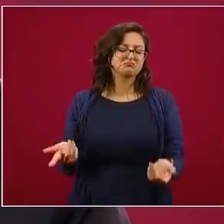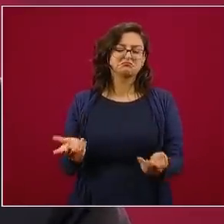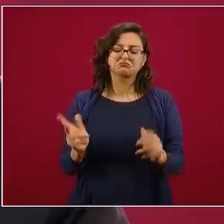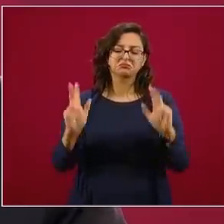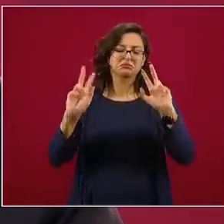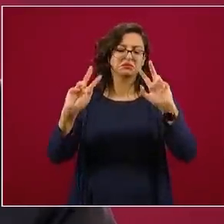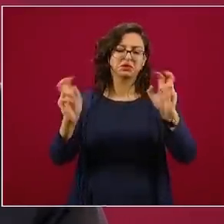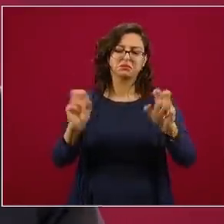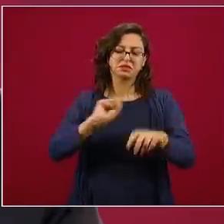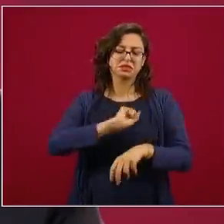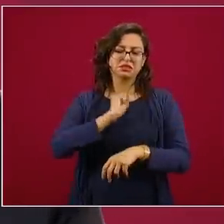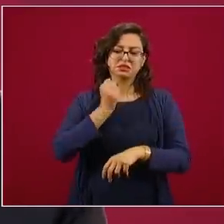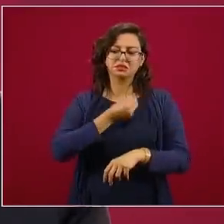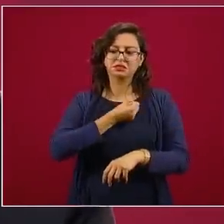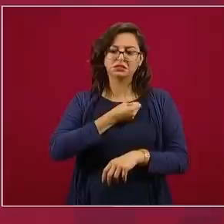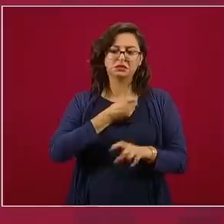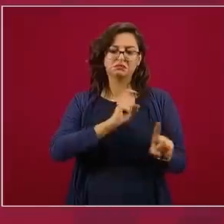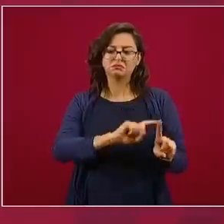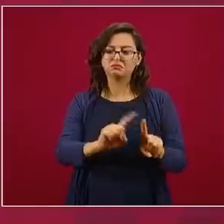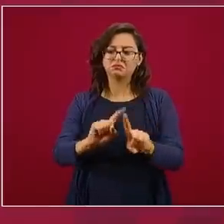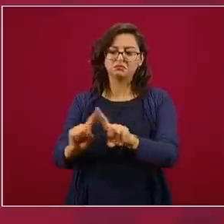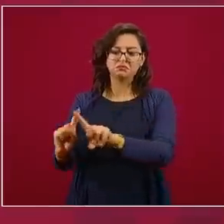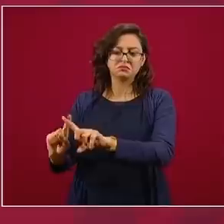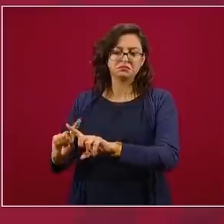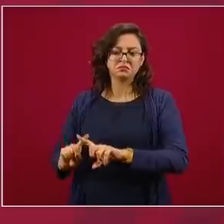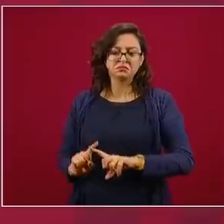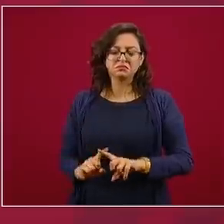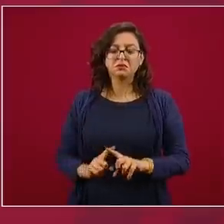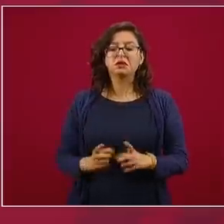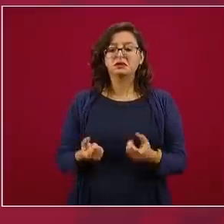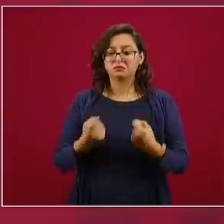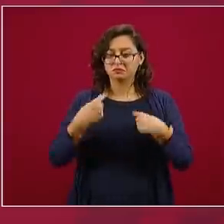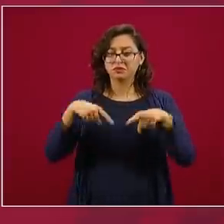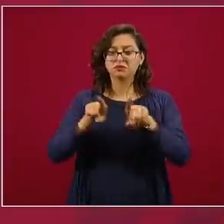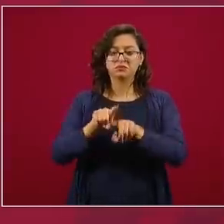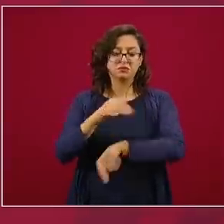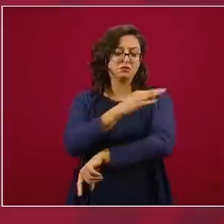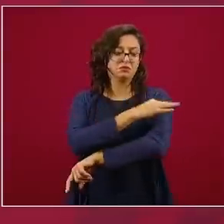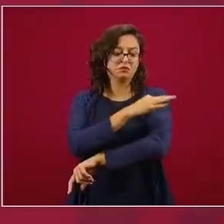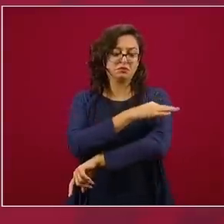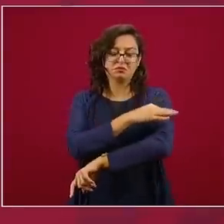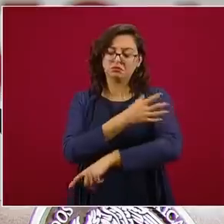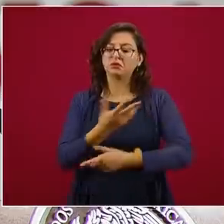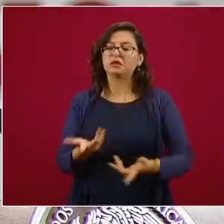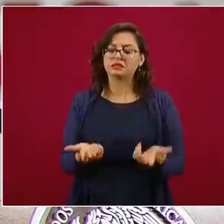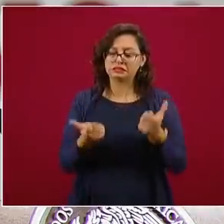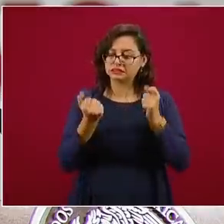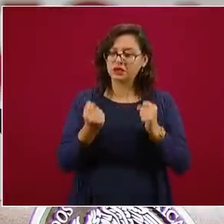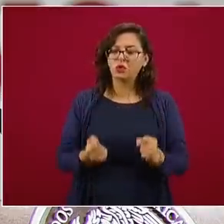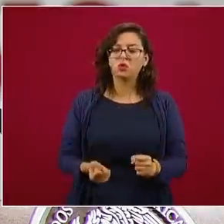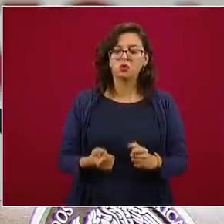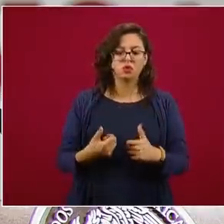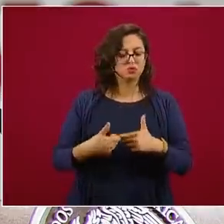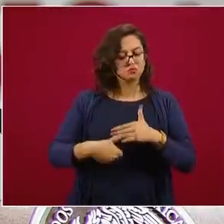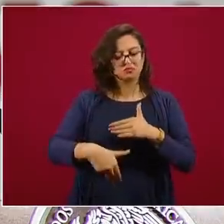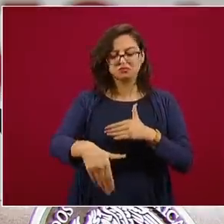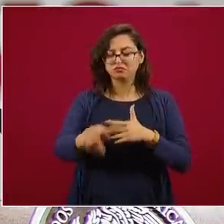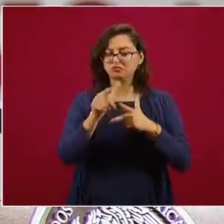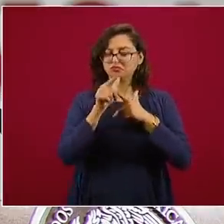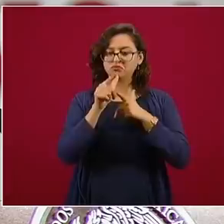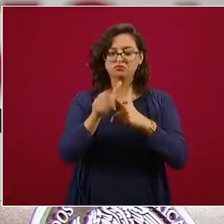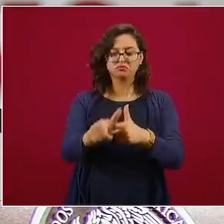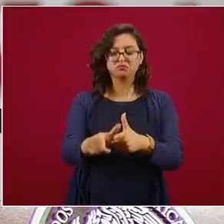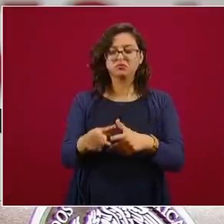temas sobre este asunto de la vacuna. Seguramente se va a seguir hablando